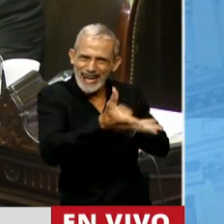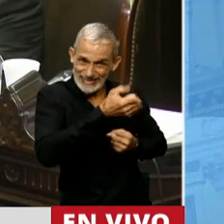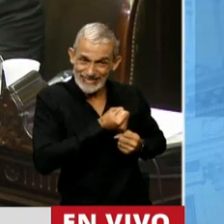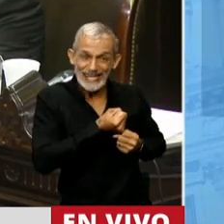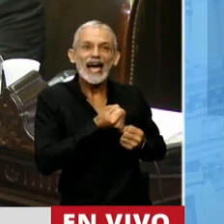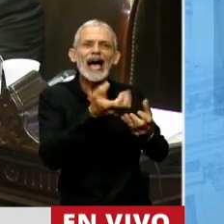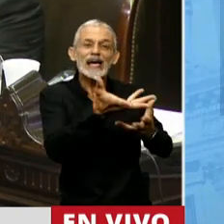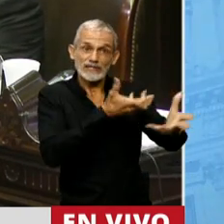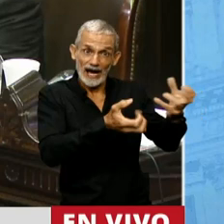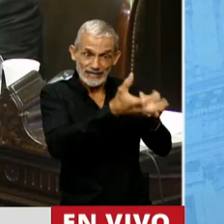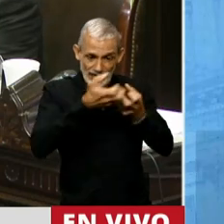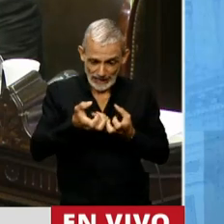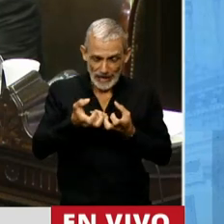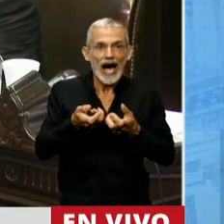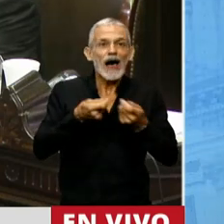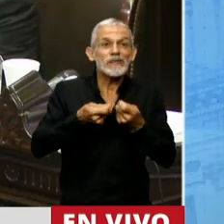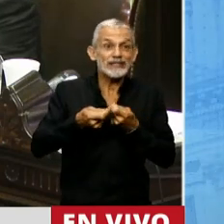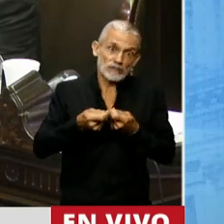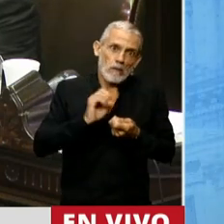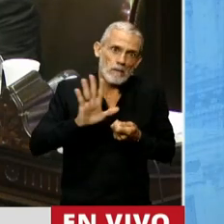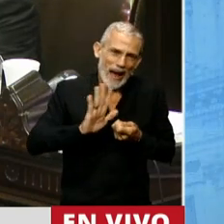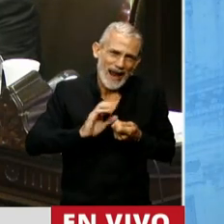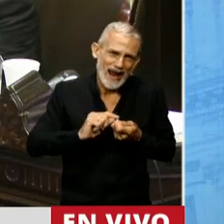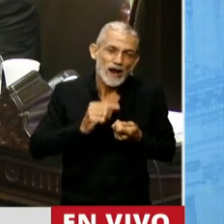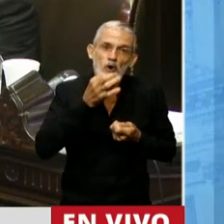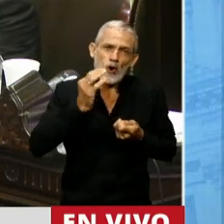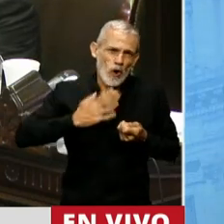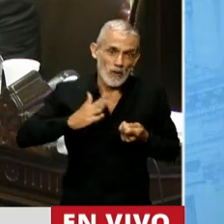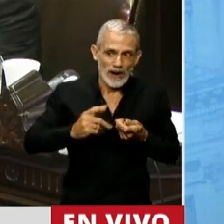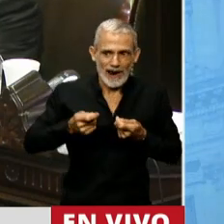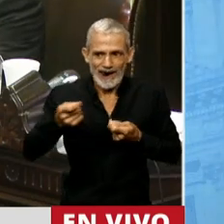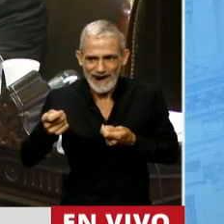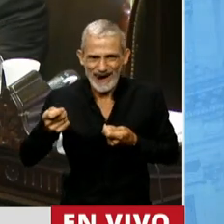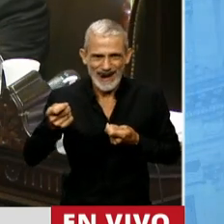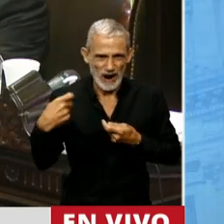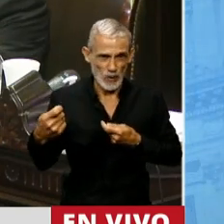compulsivamente para administrar mal y con total discrecionalidad.